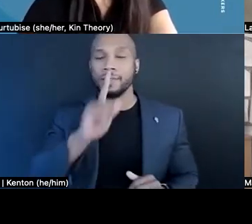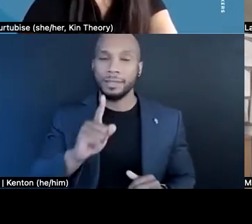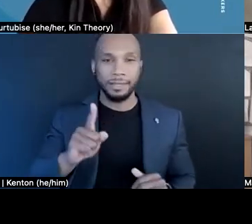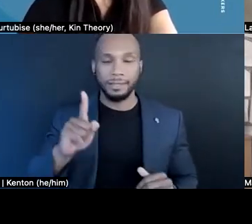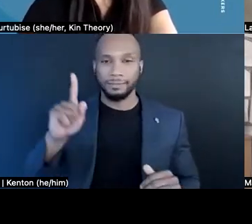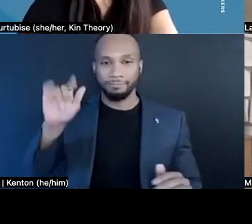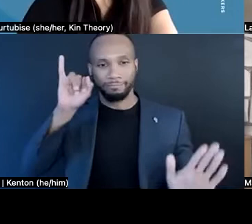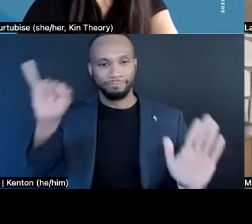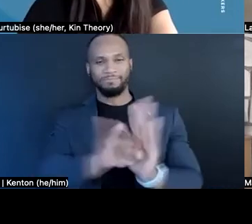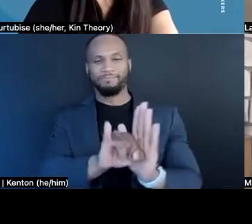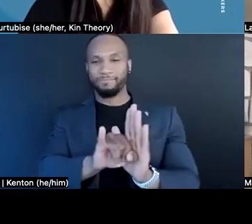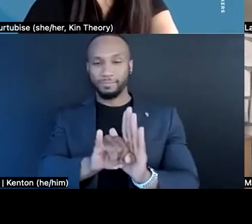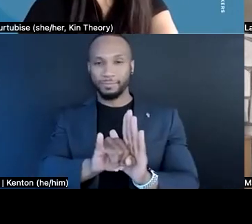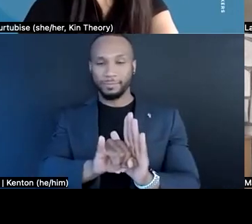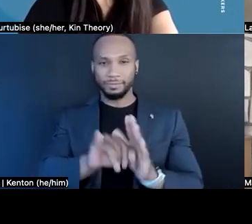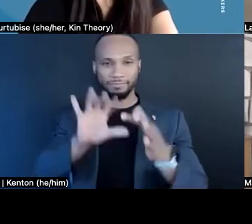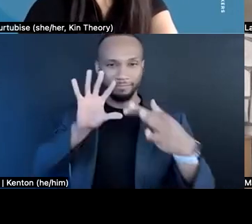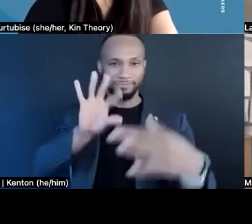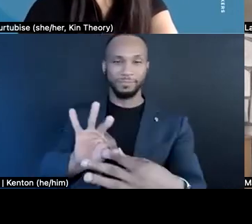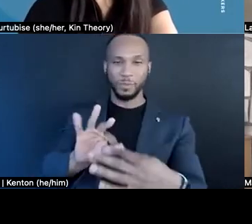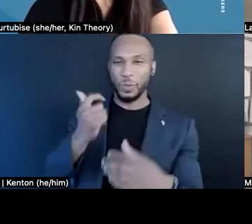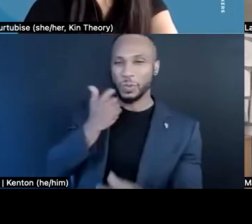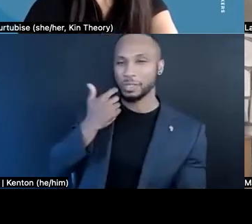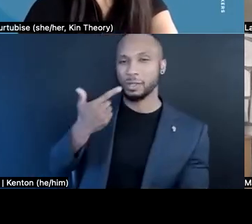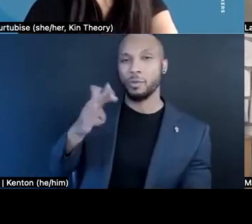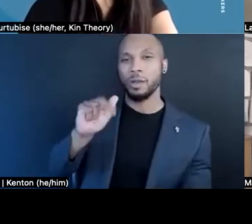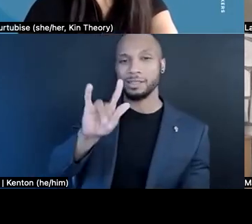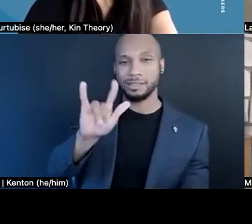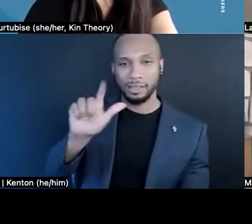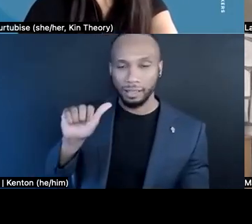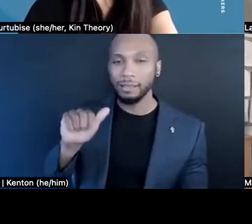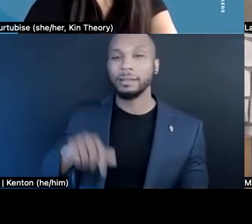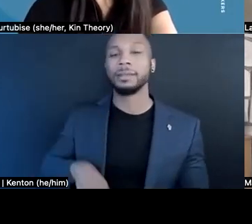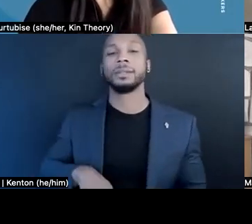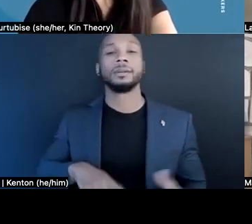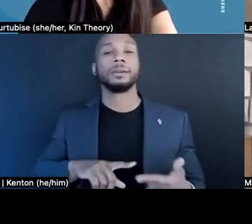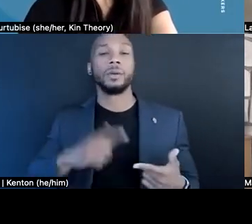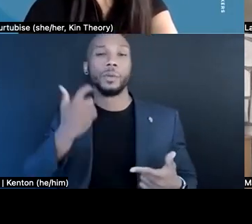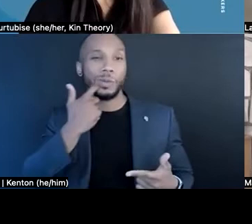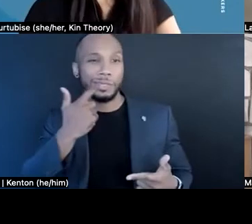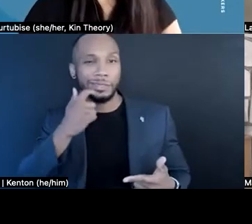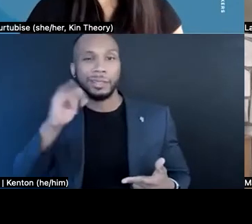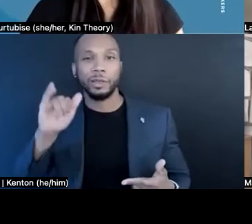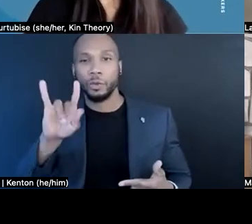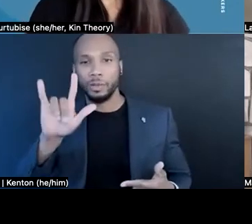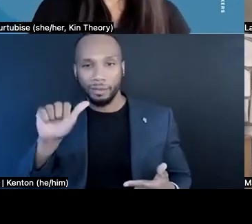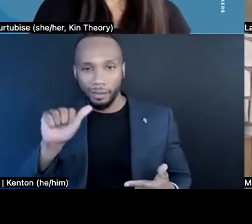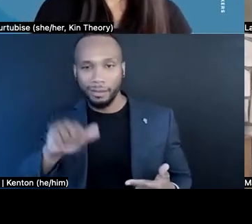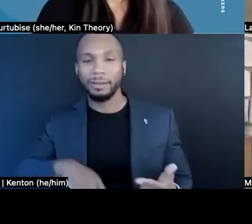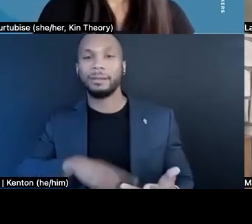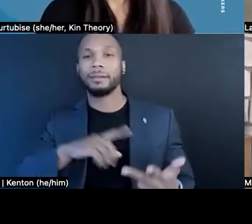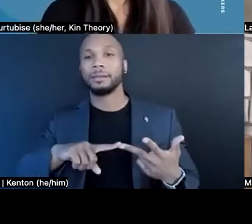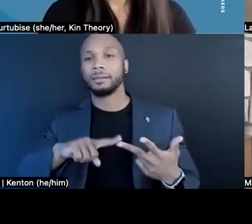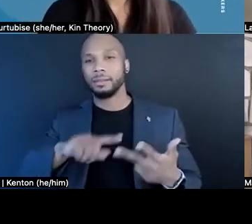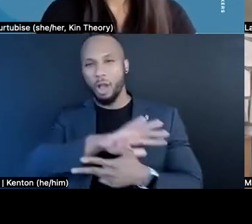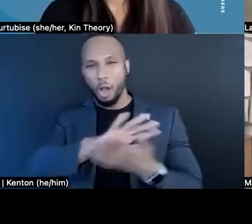identificada con lo que comentaba Graciela, con lo que recientemente comentó Juliana, y creo